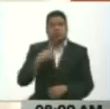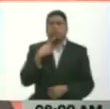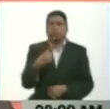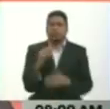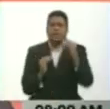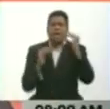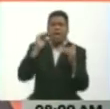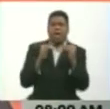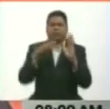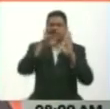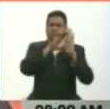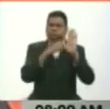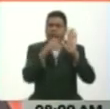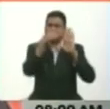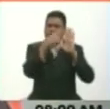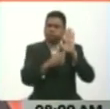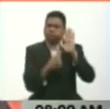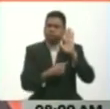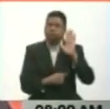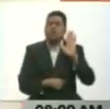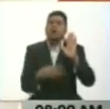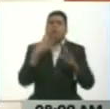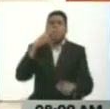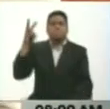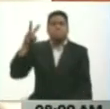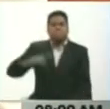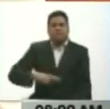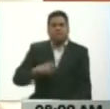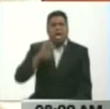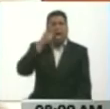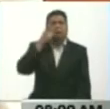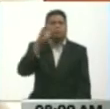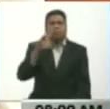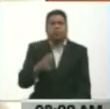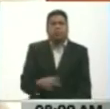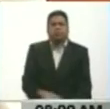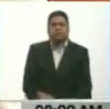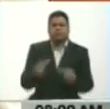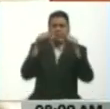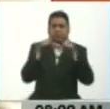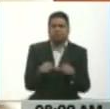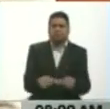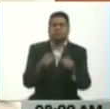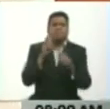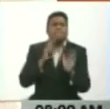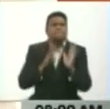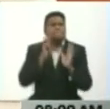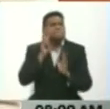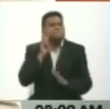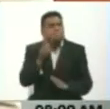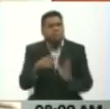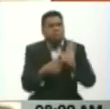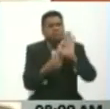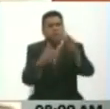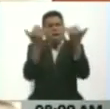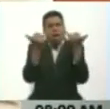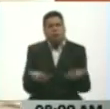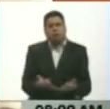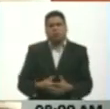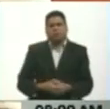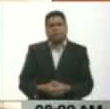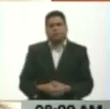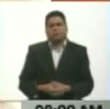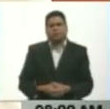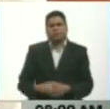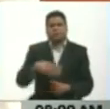ética, que nos debemos a la verdad y al pueblo, bueno, esa tiene que prevalecer, tiene que hacerse ver ahorita. Y la organización popular, los